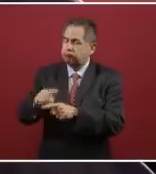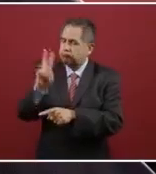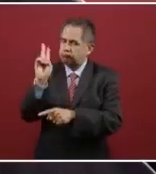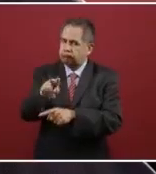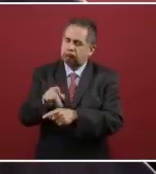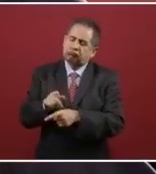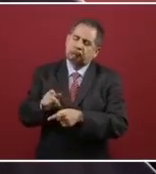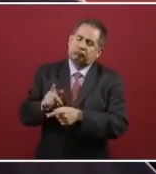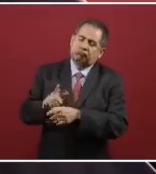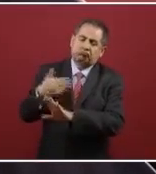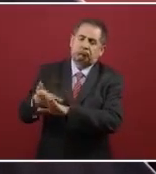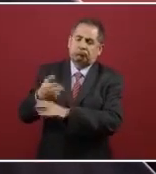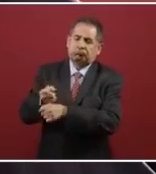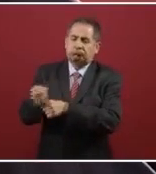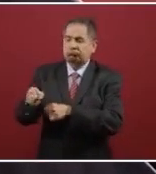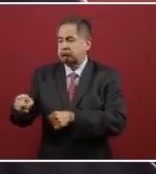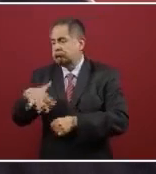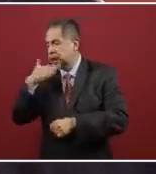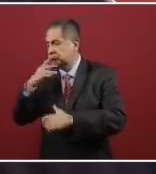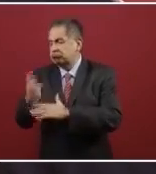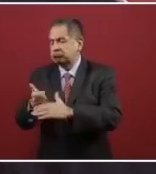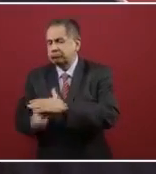injustamente acusado de lavado de dinero,